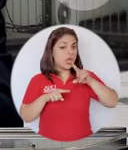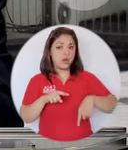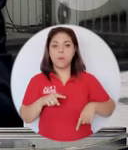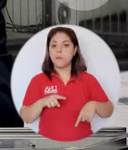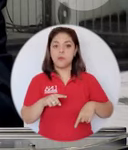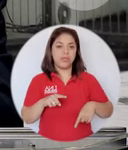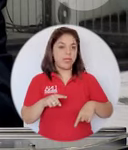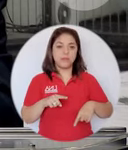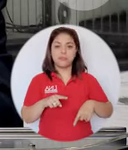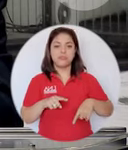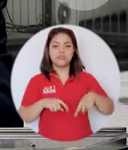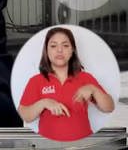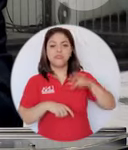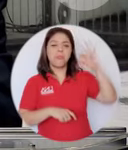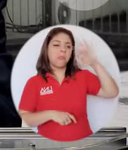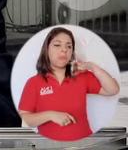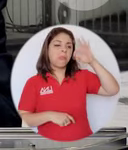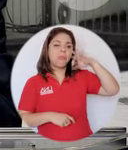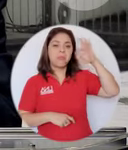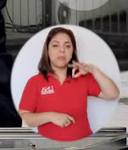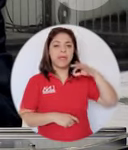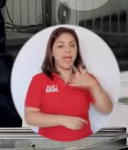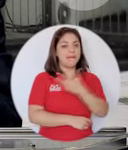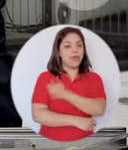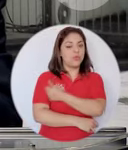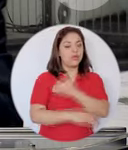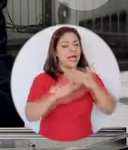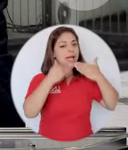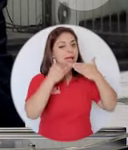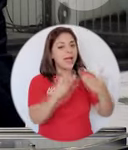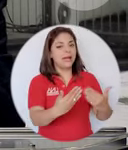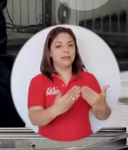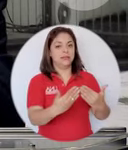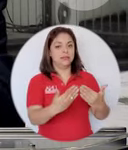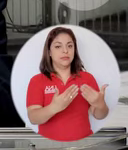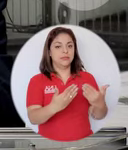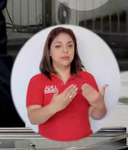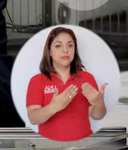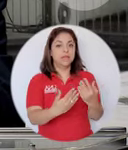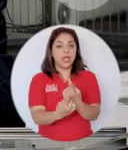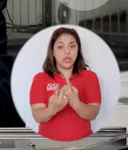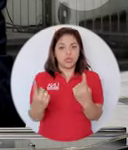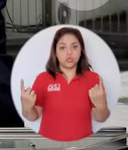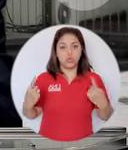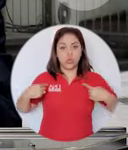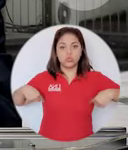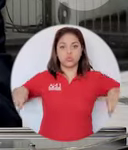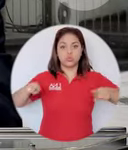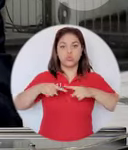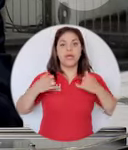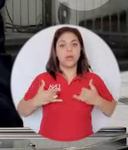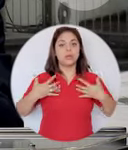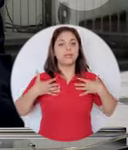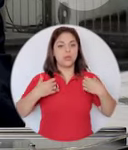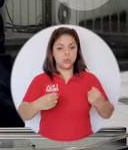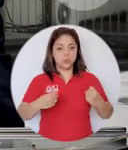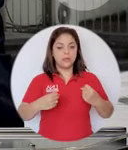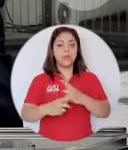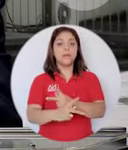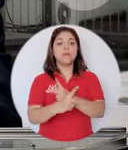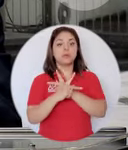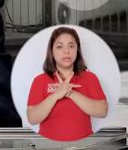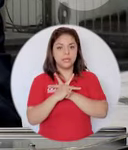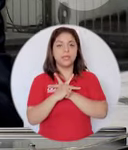vacunas. No podemos realmente ignorar el aporte que las vacunas han dado a que cada uno de nosotros hoy vivamos una